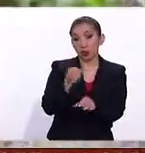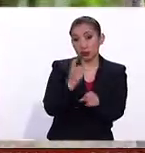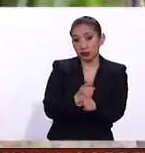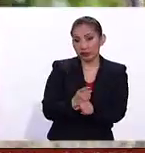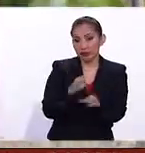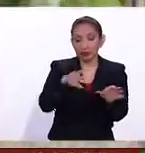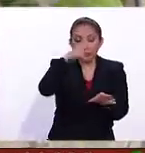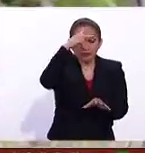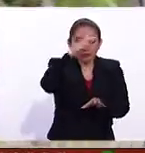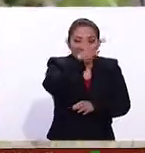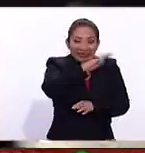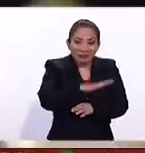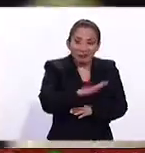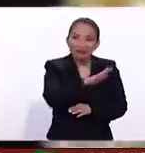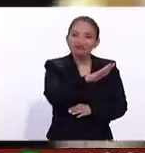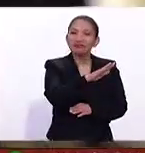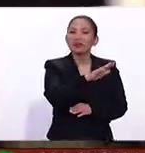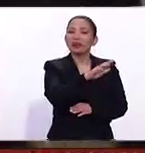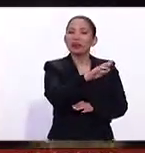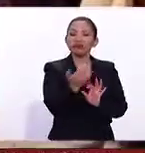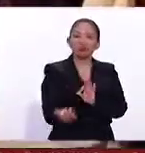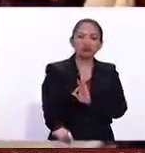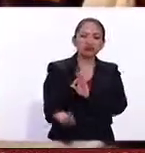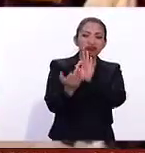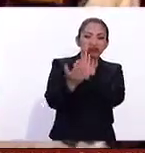oportunidad. México está ante